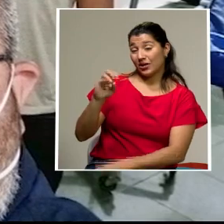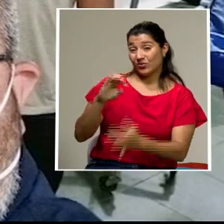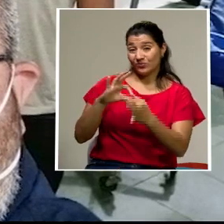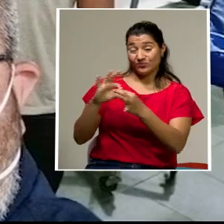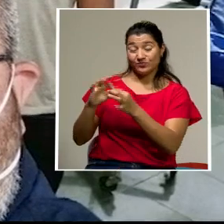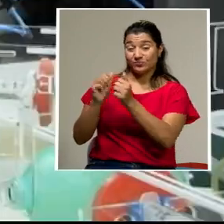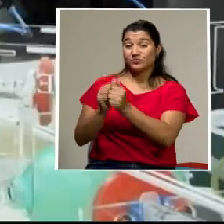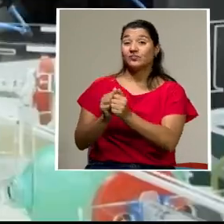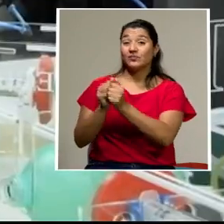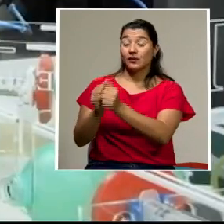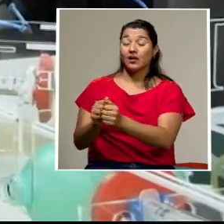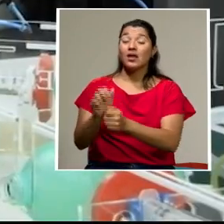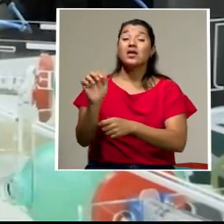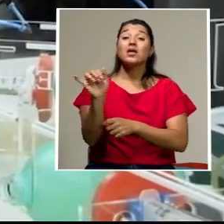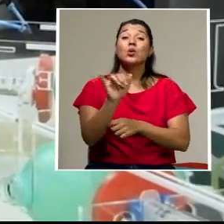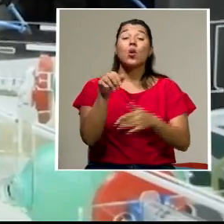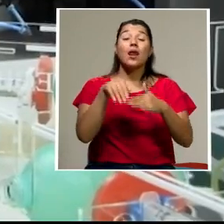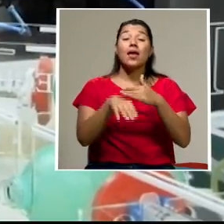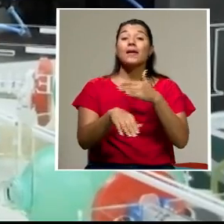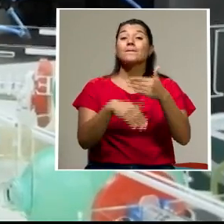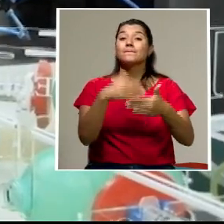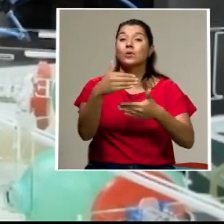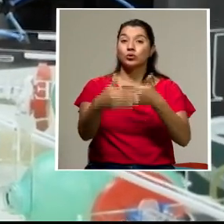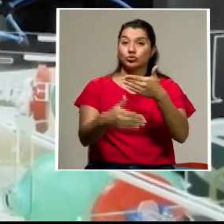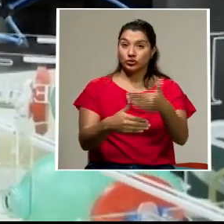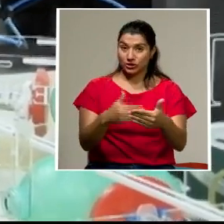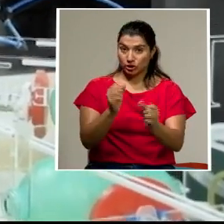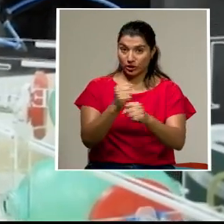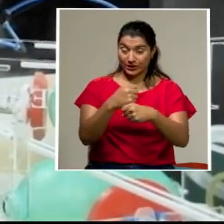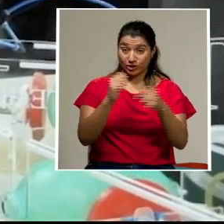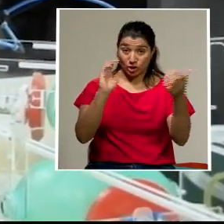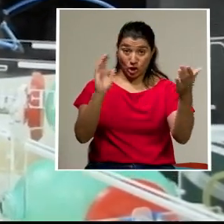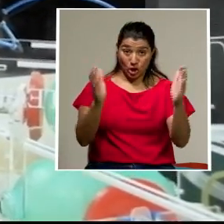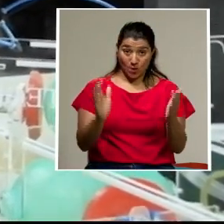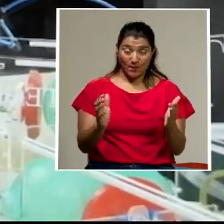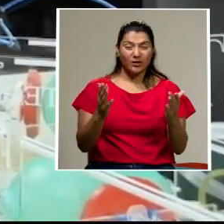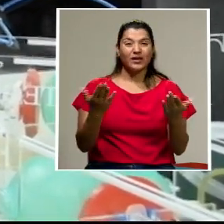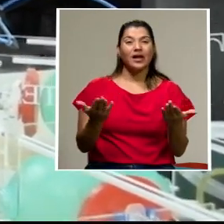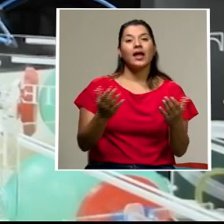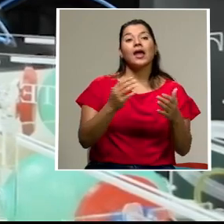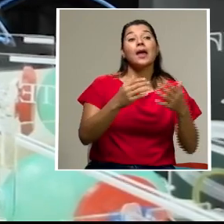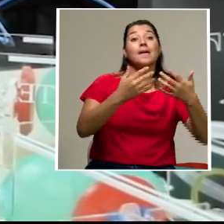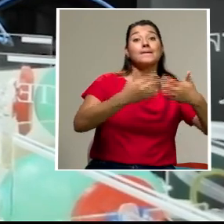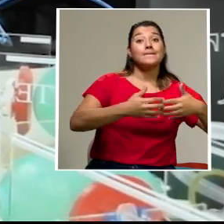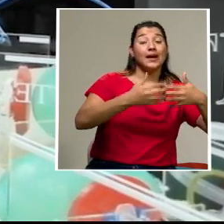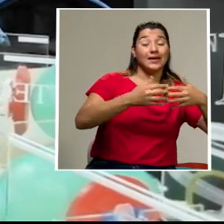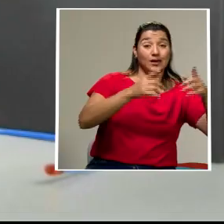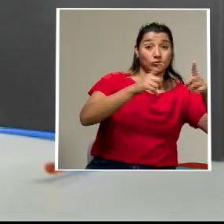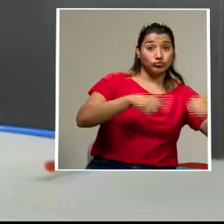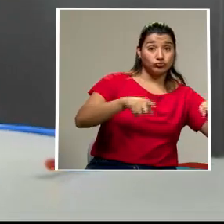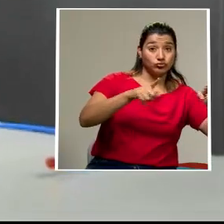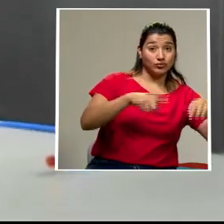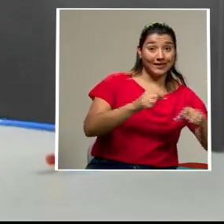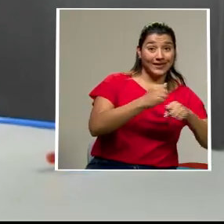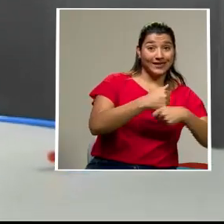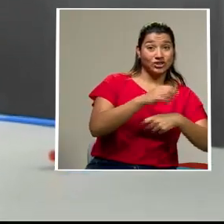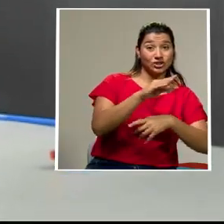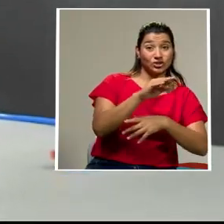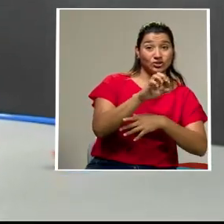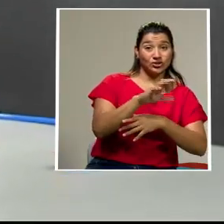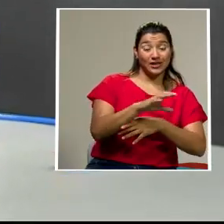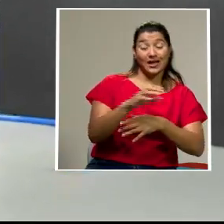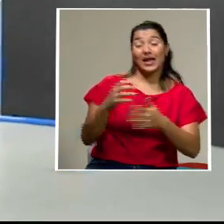igual manera, durante el proceso se hizo una comparación entre el funcionamiento del ventilador creado por el TEC y el